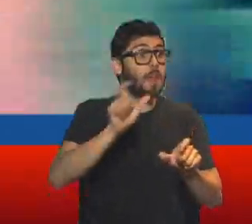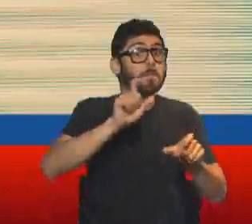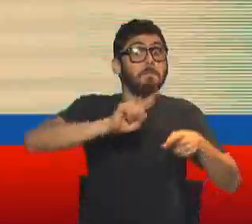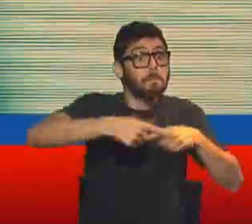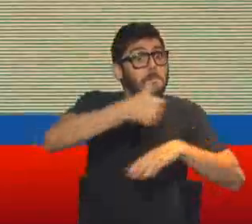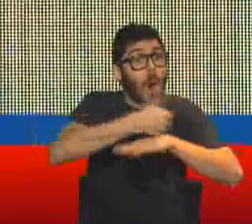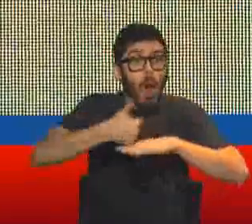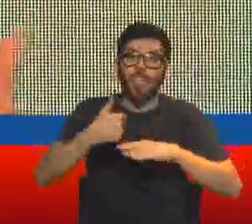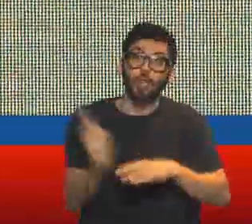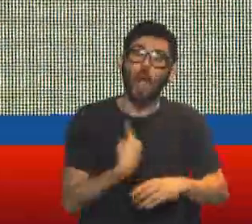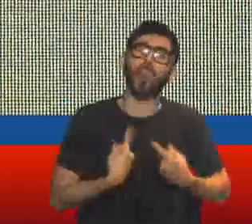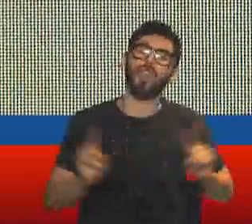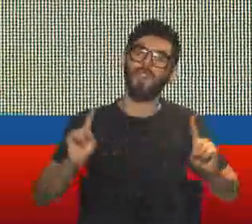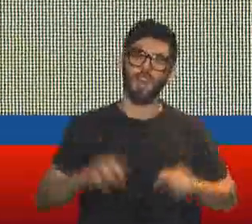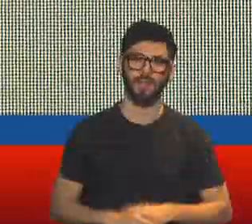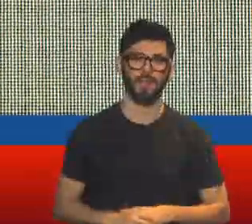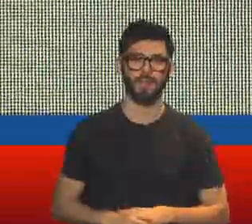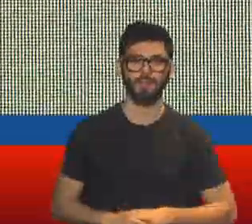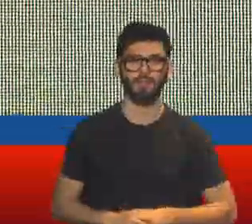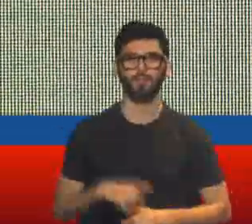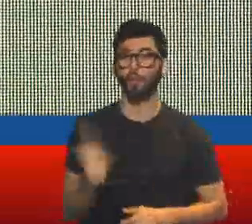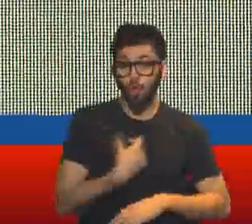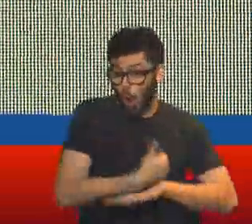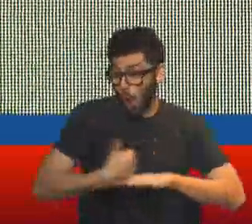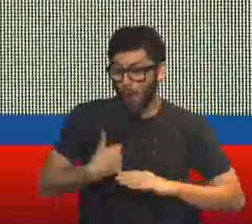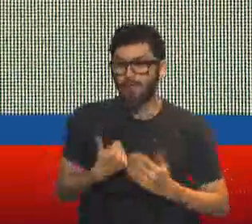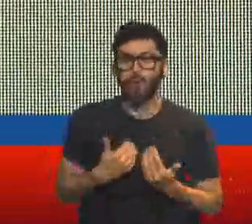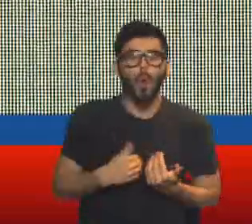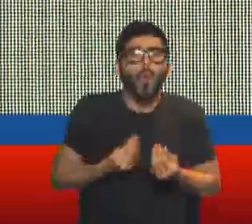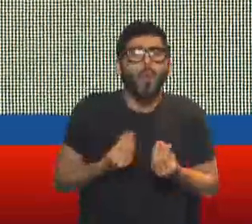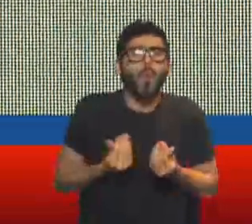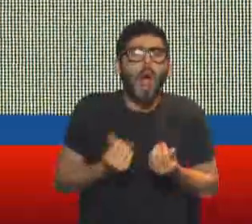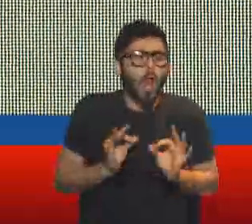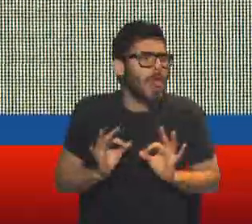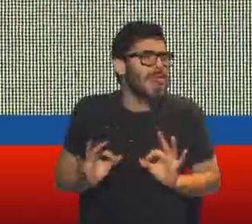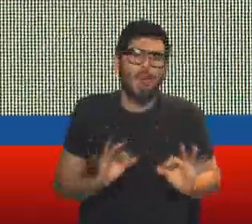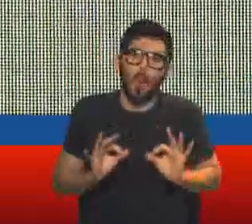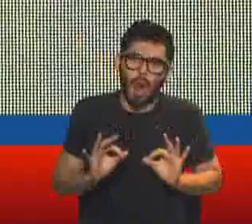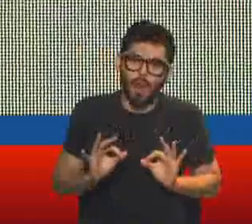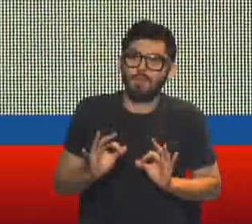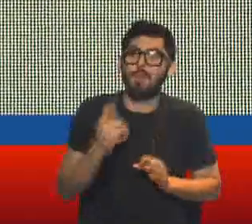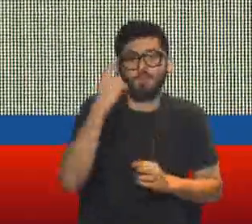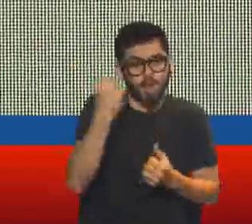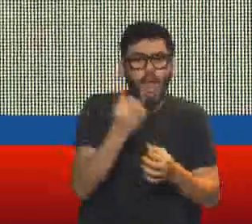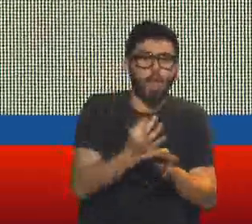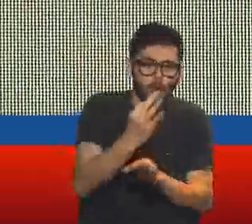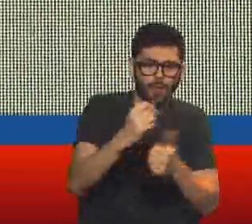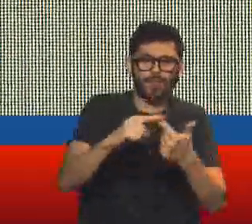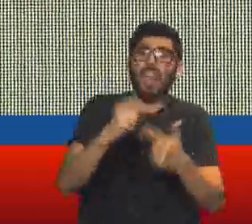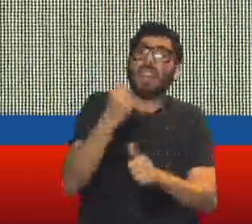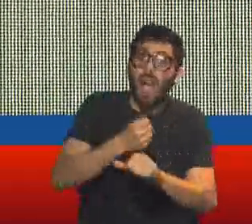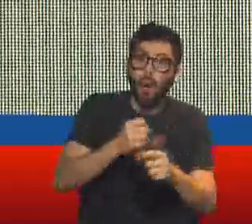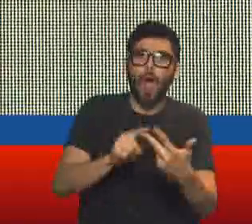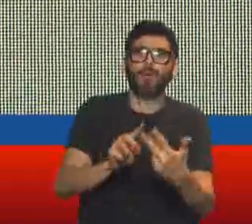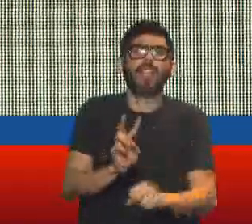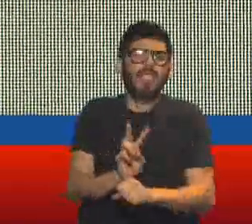diferentes. Los que estamos aquí compartimos los mismos valores. Los valores de la educación, del trabajo, de la